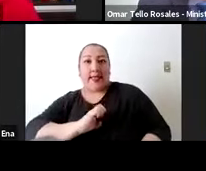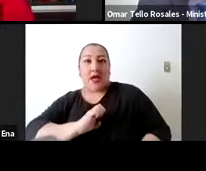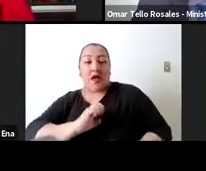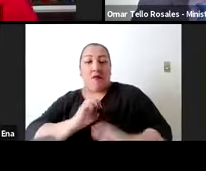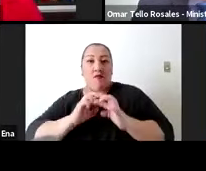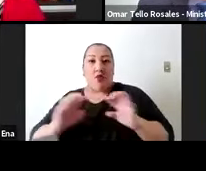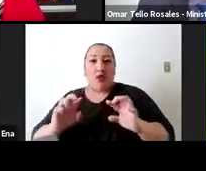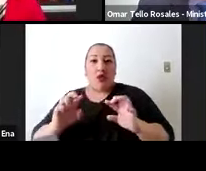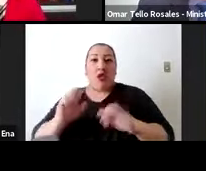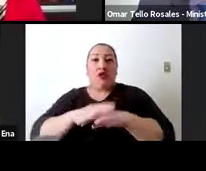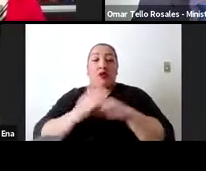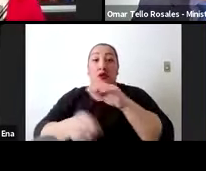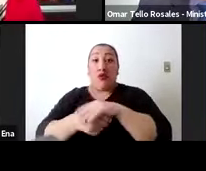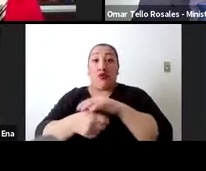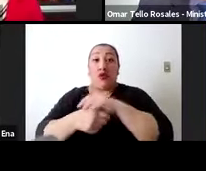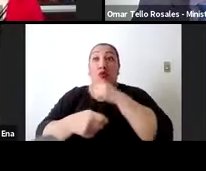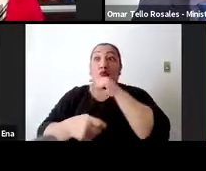la presentación